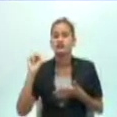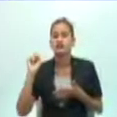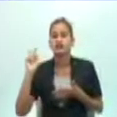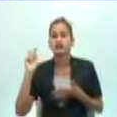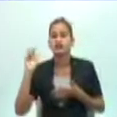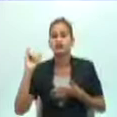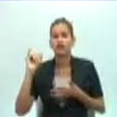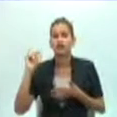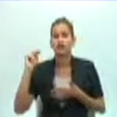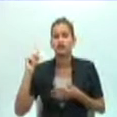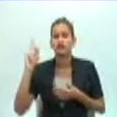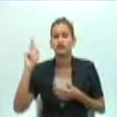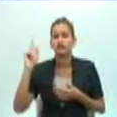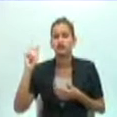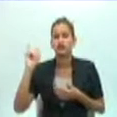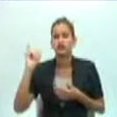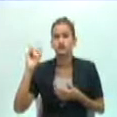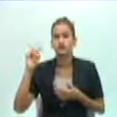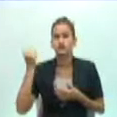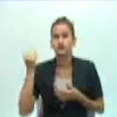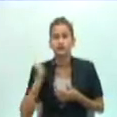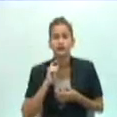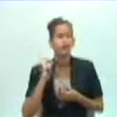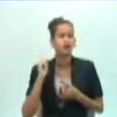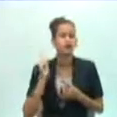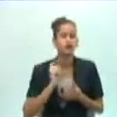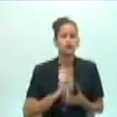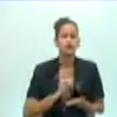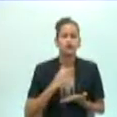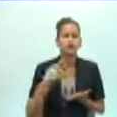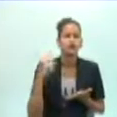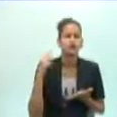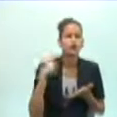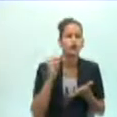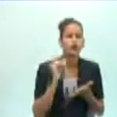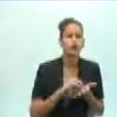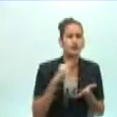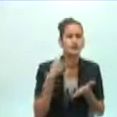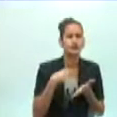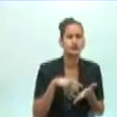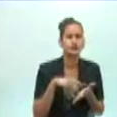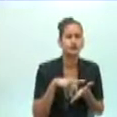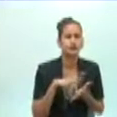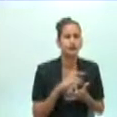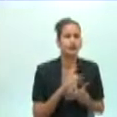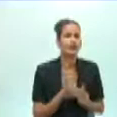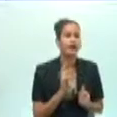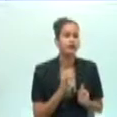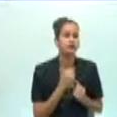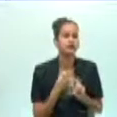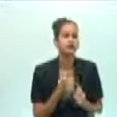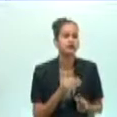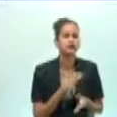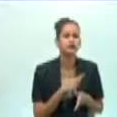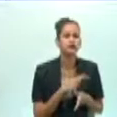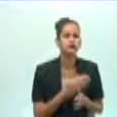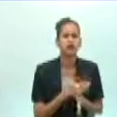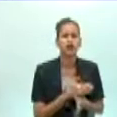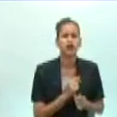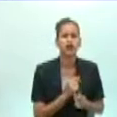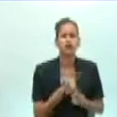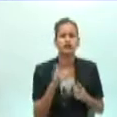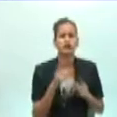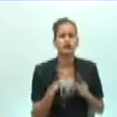tilde, pero en ocasiones se las colocamos para distinguir una clase de palabra de otras. En este